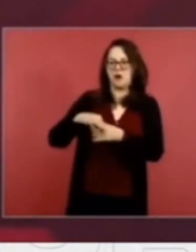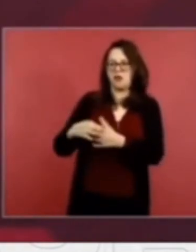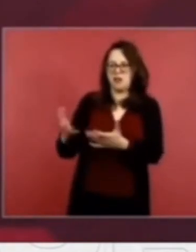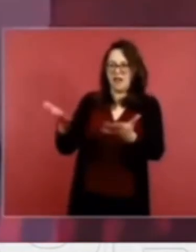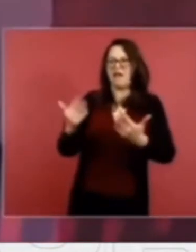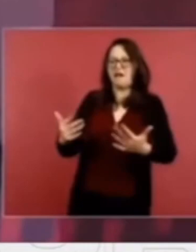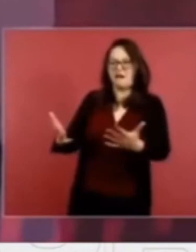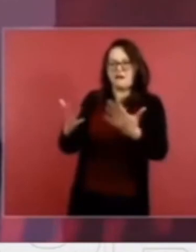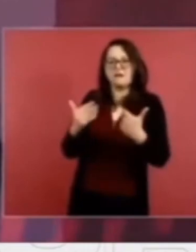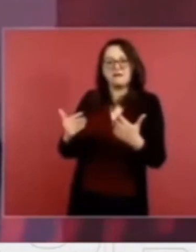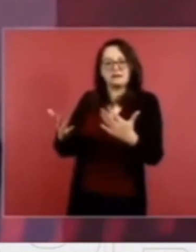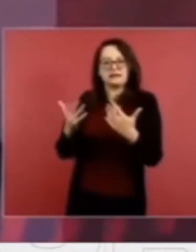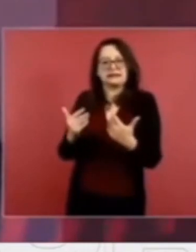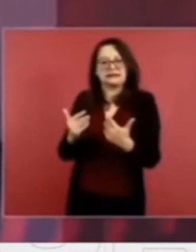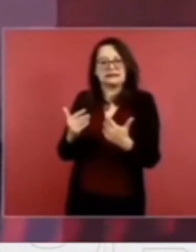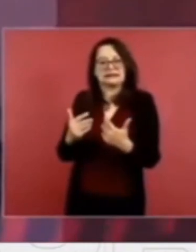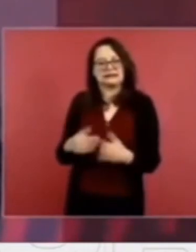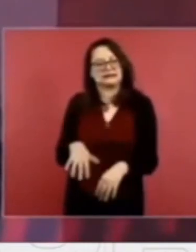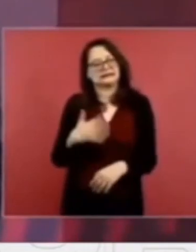Claro que tenemos diferencias, ¿no?